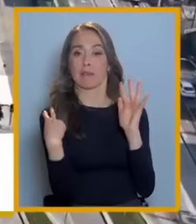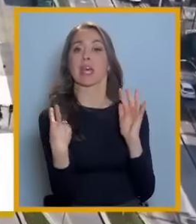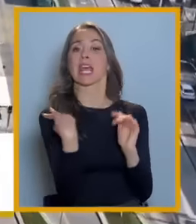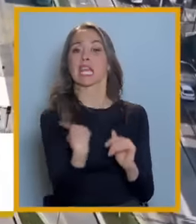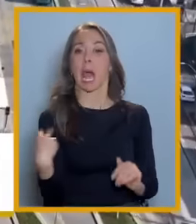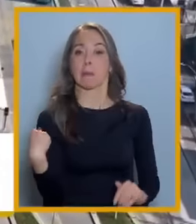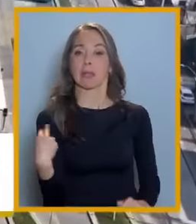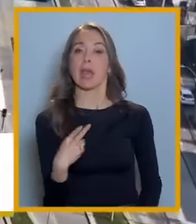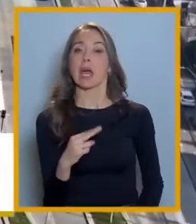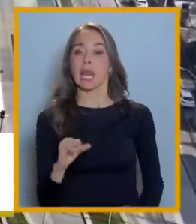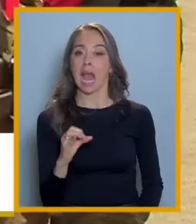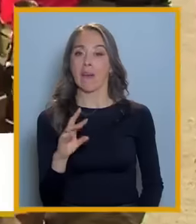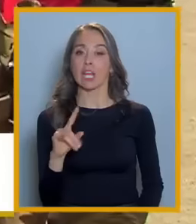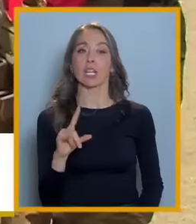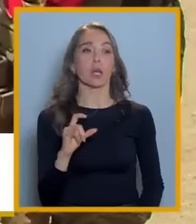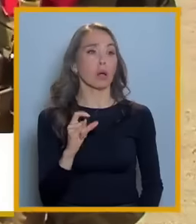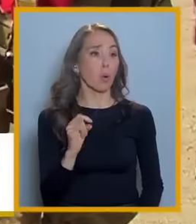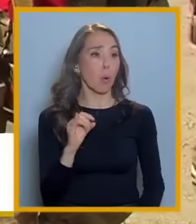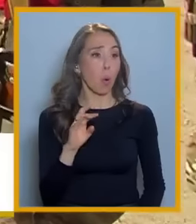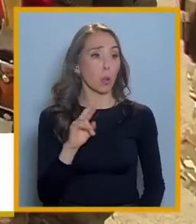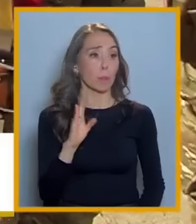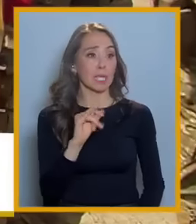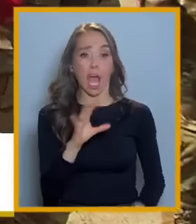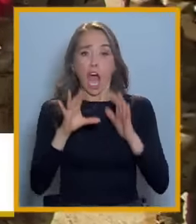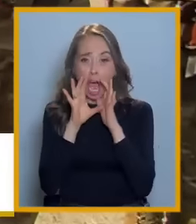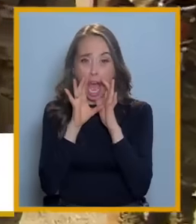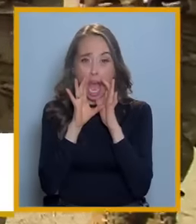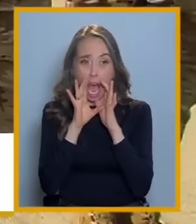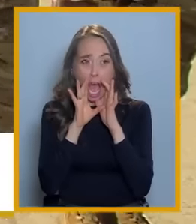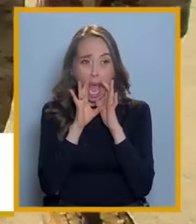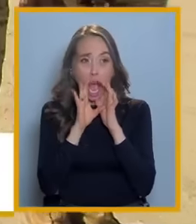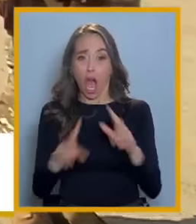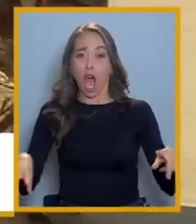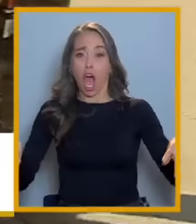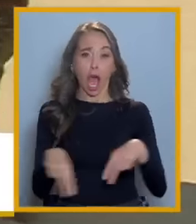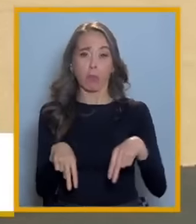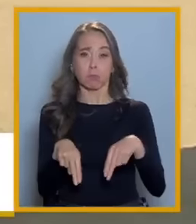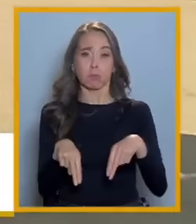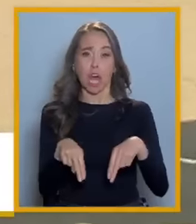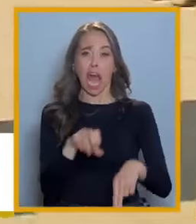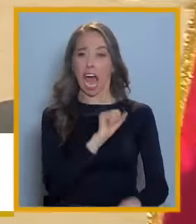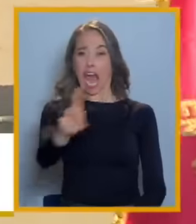Saldívar. ¡Escalón come! ¡Parte!